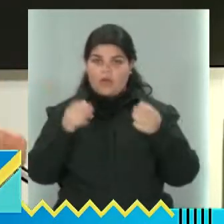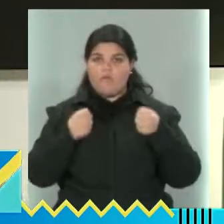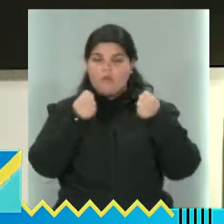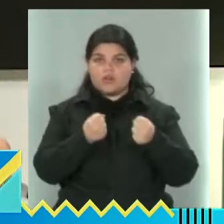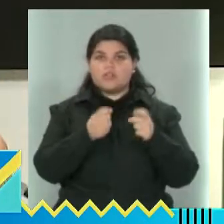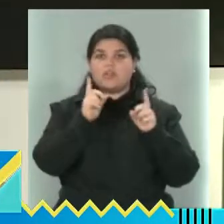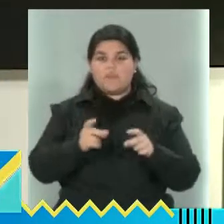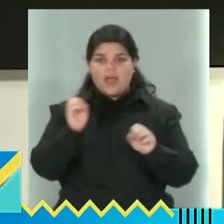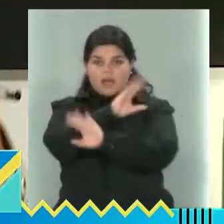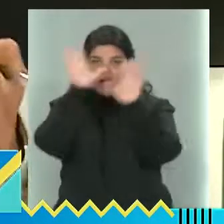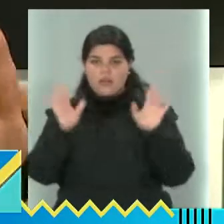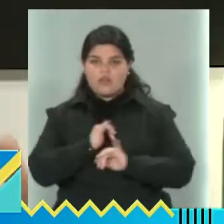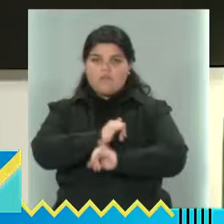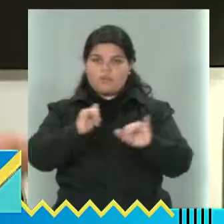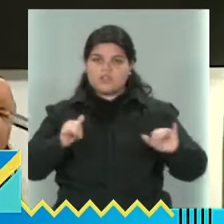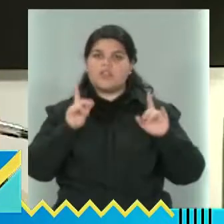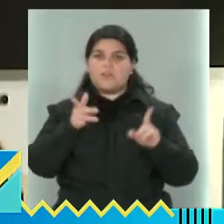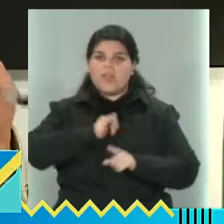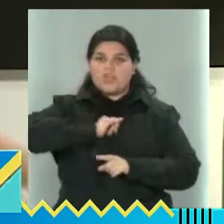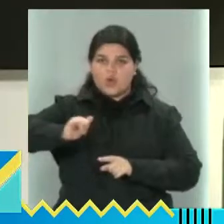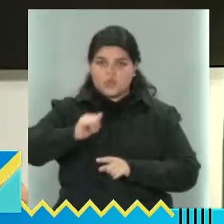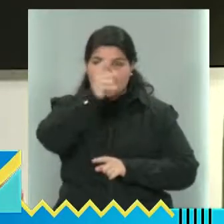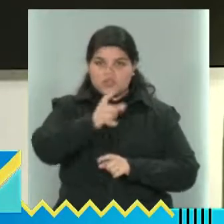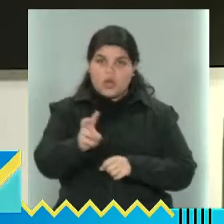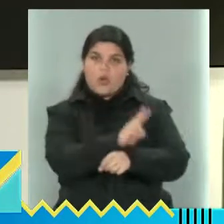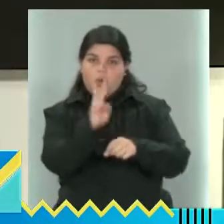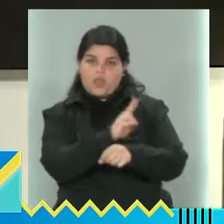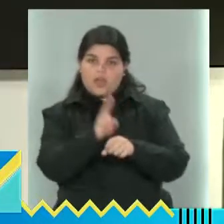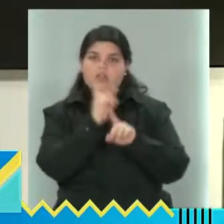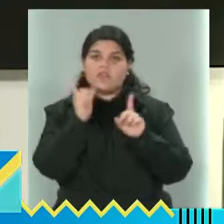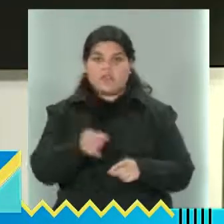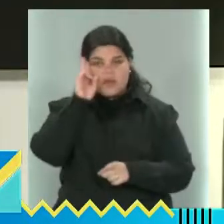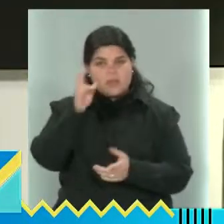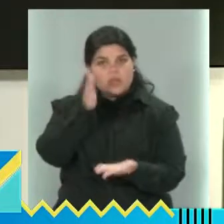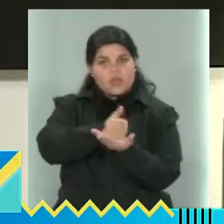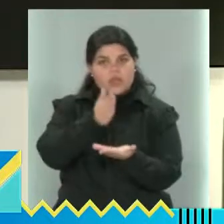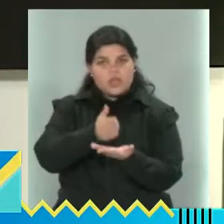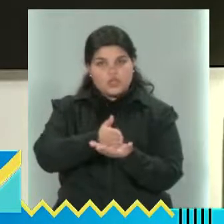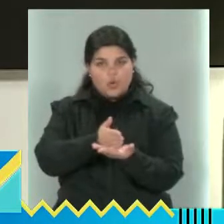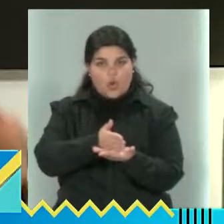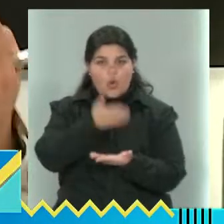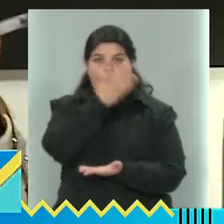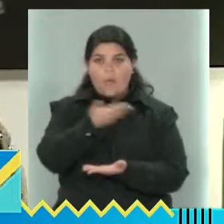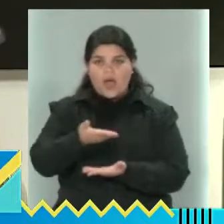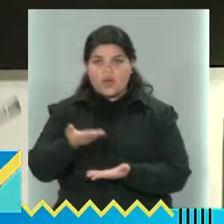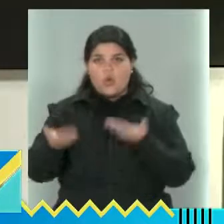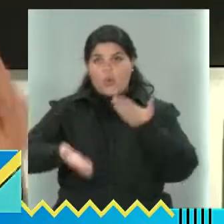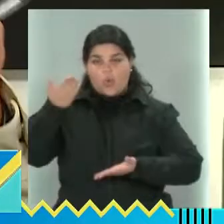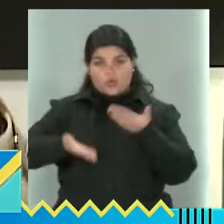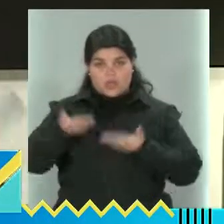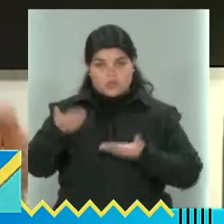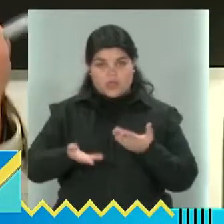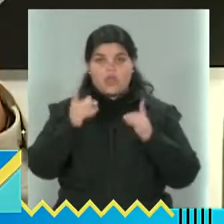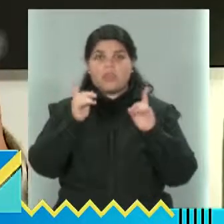transparencia de acceso a la información, protección de denunciantes, respeto a los derechos humanos, y hablaba de la justicia, ahí también guardamagna. Financiamiento